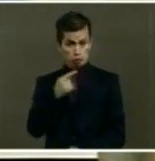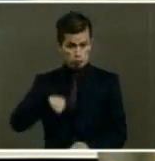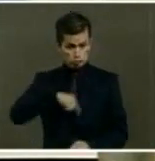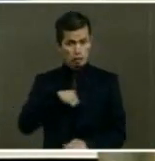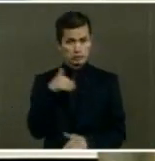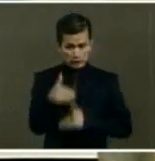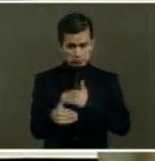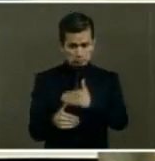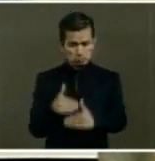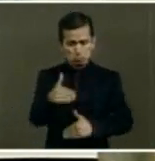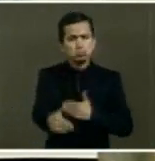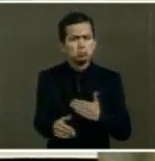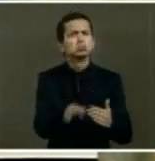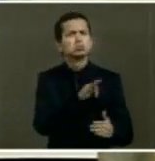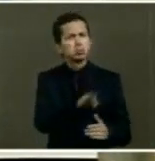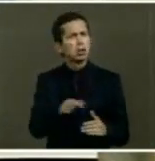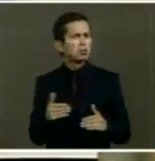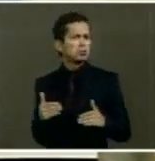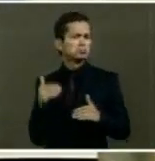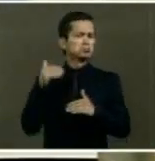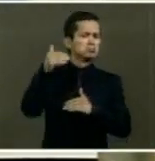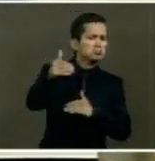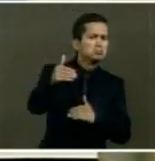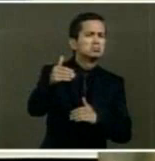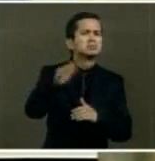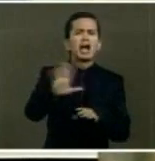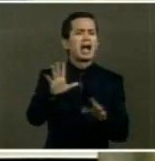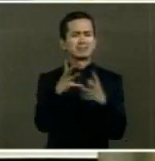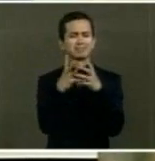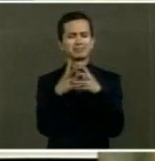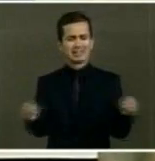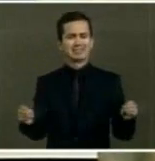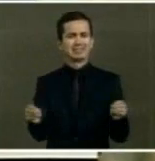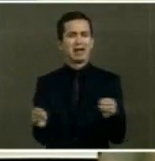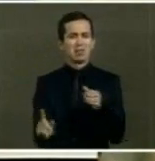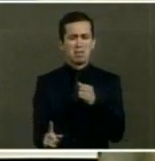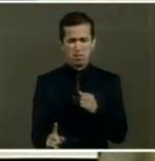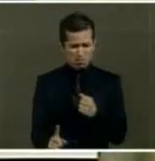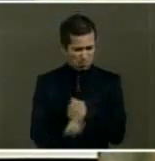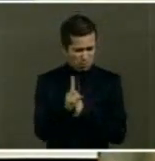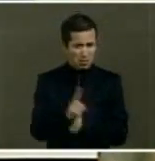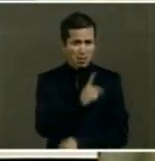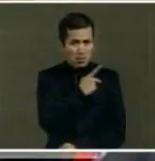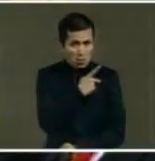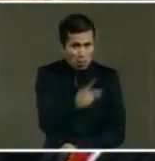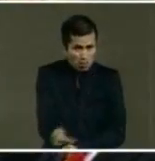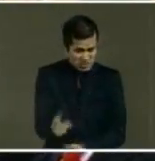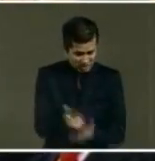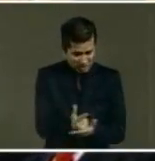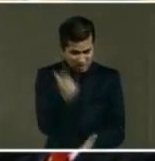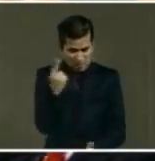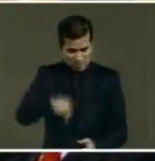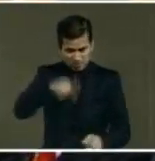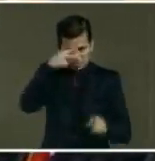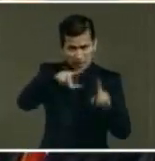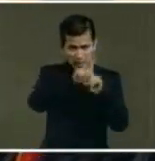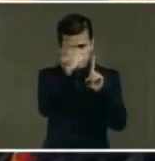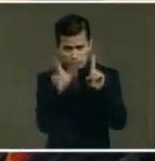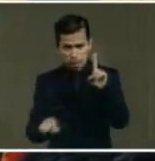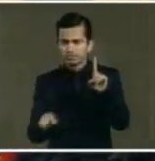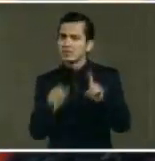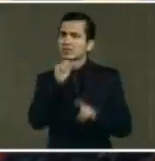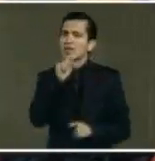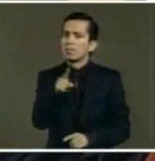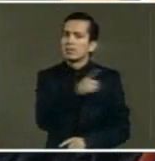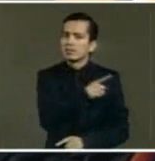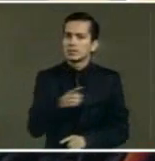habremos desterrado no solo la insalubridad, sino también la pobreza extrema en México. Incluso debemos